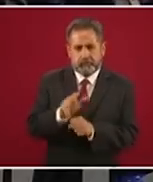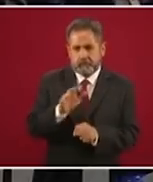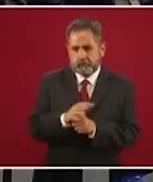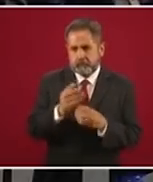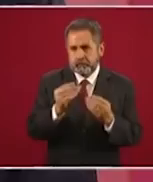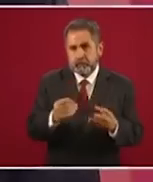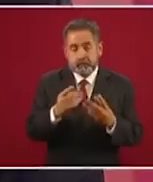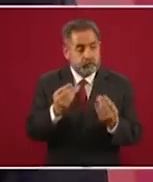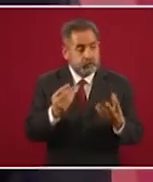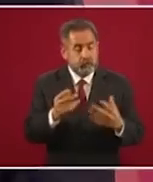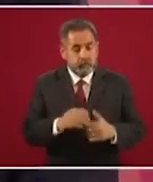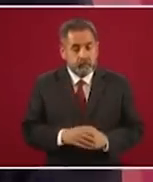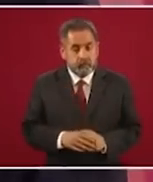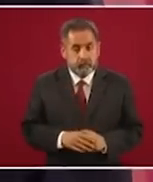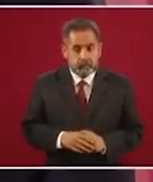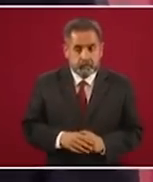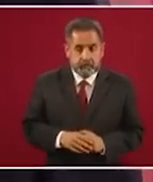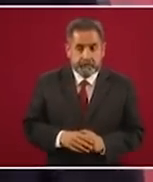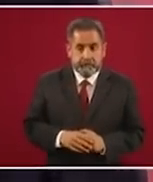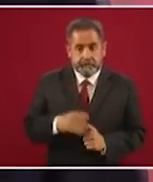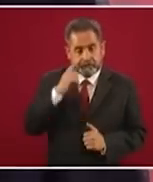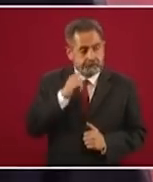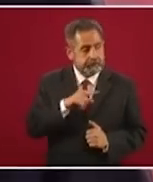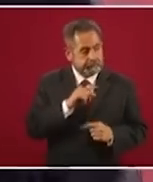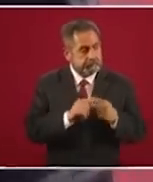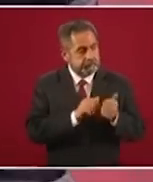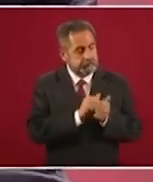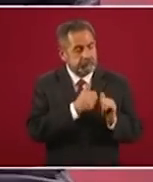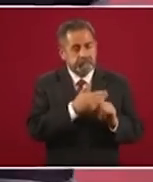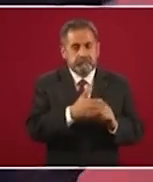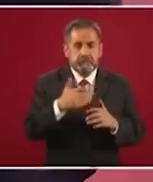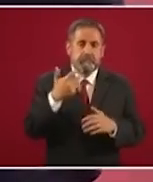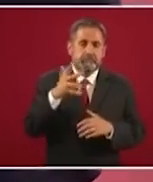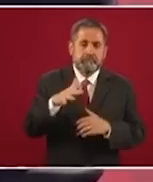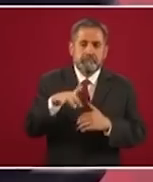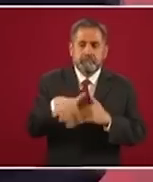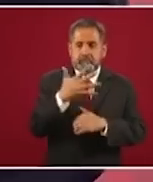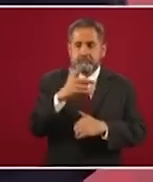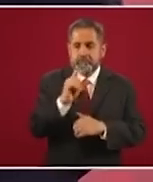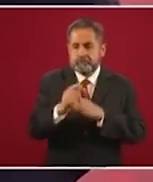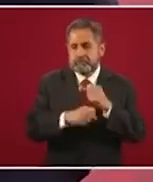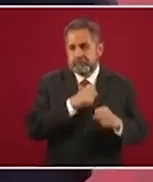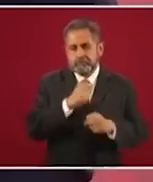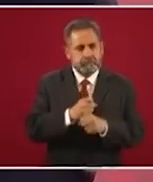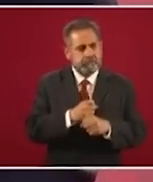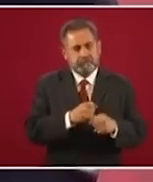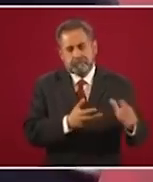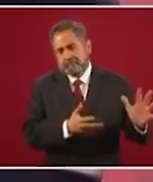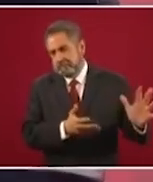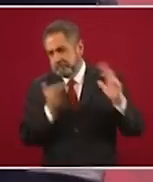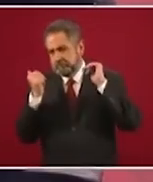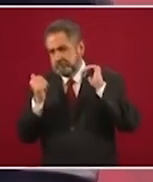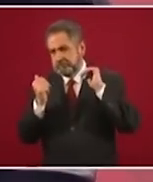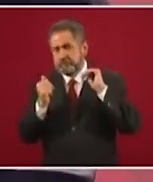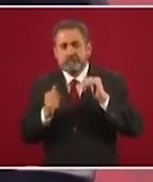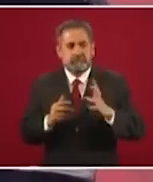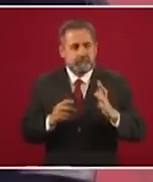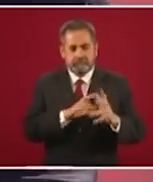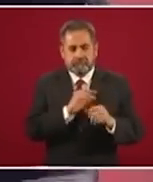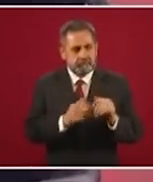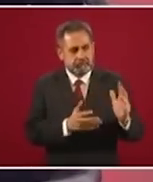suficiente, bastante, y que 10, 15, 20 años ya disponga,